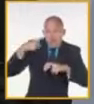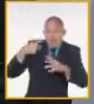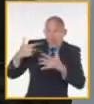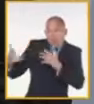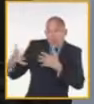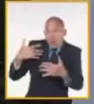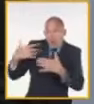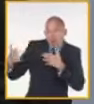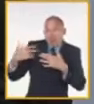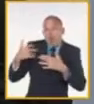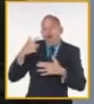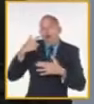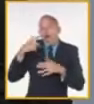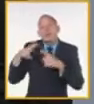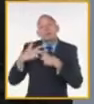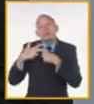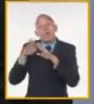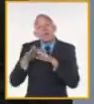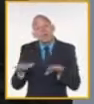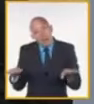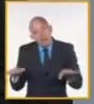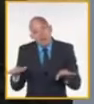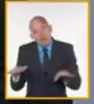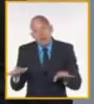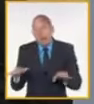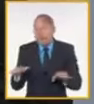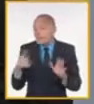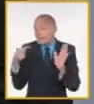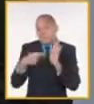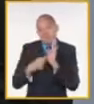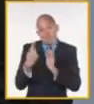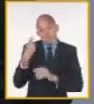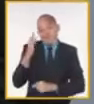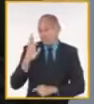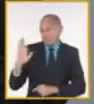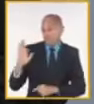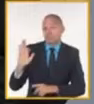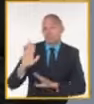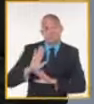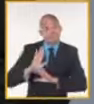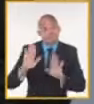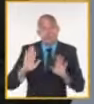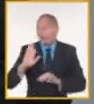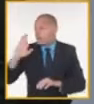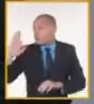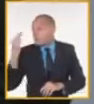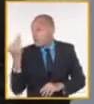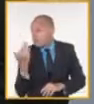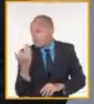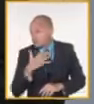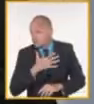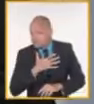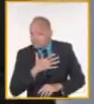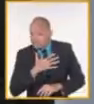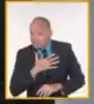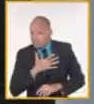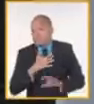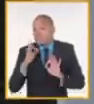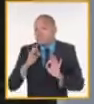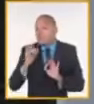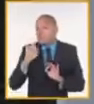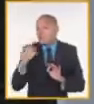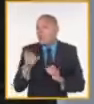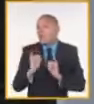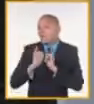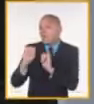reciprocidad y el respeto y la claridad además cuando intercambiemos alguna información precisamente sobre acciones de terrorismo